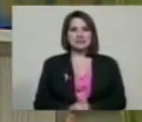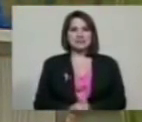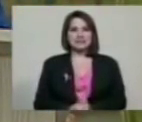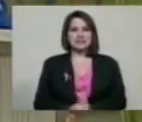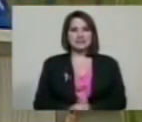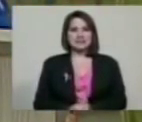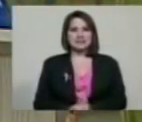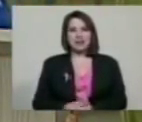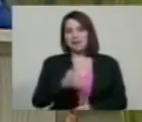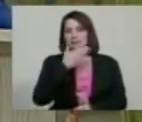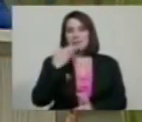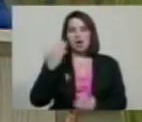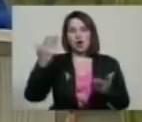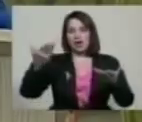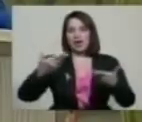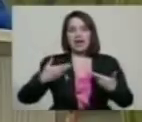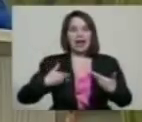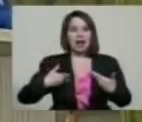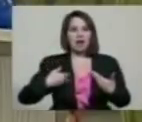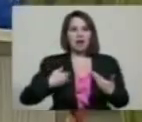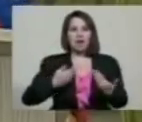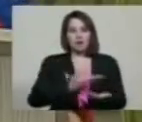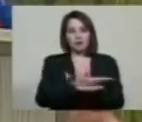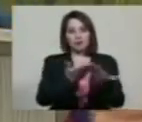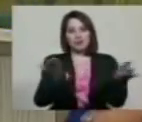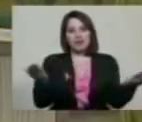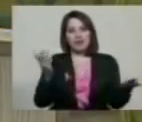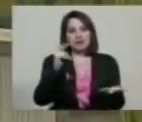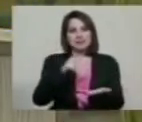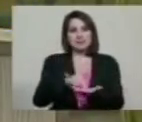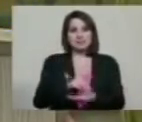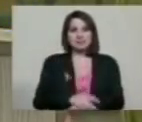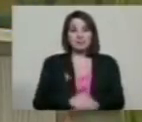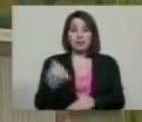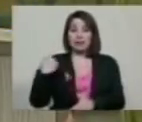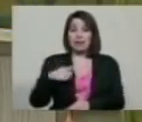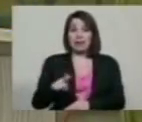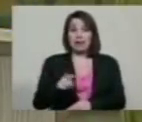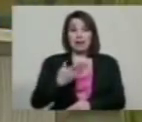mejor regalo son ustedes. Tenía yo 5 años